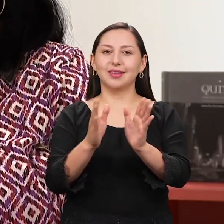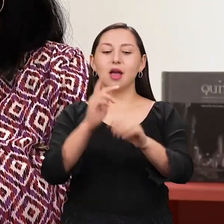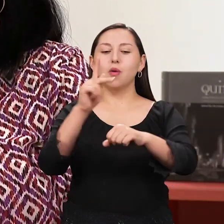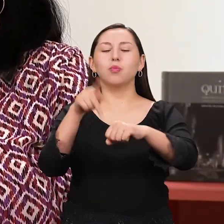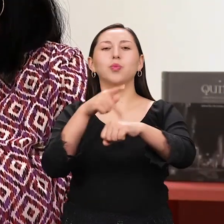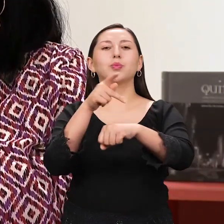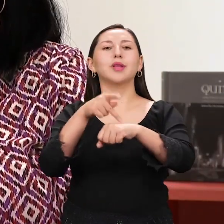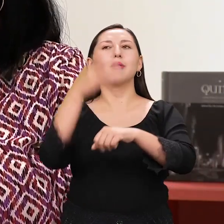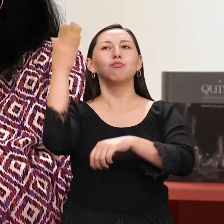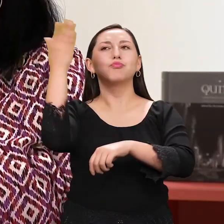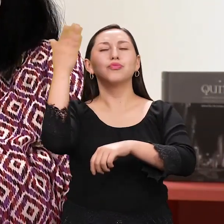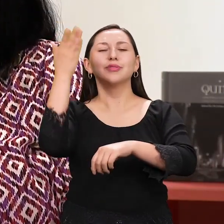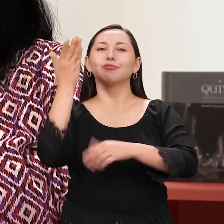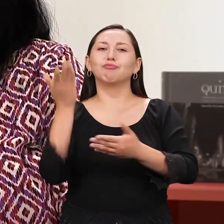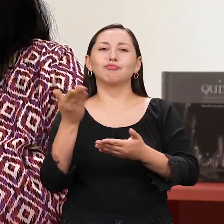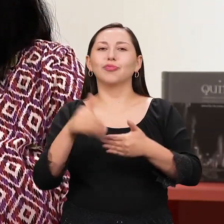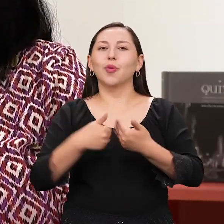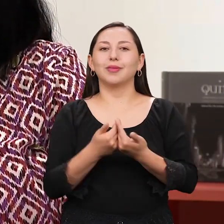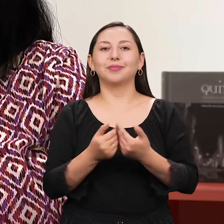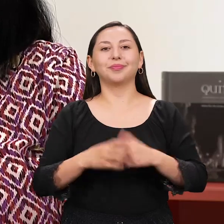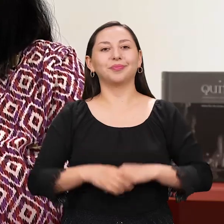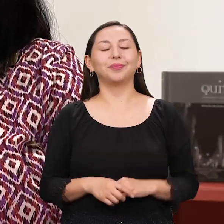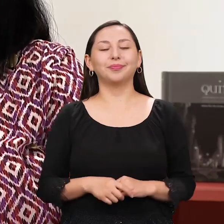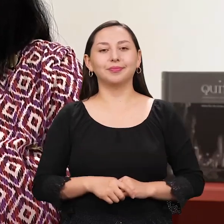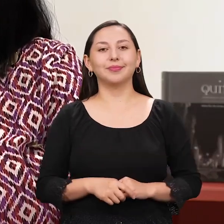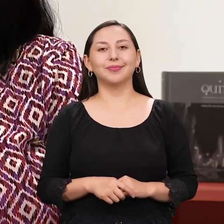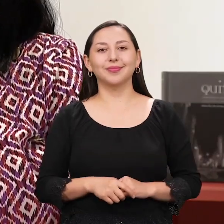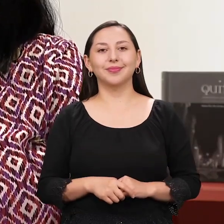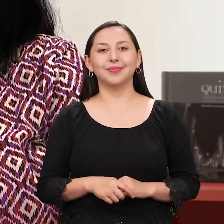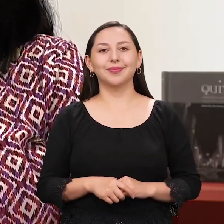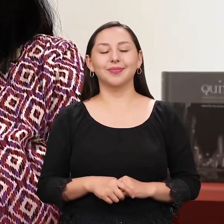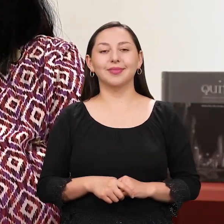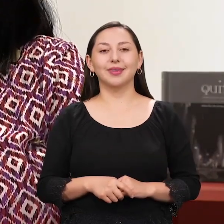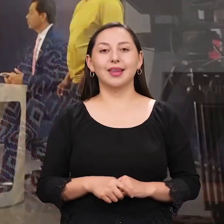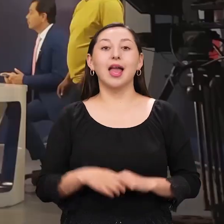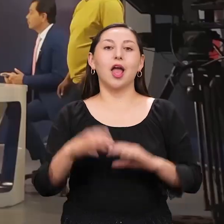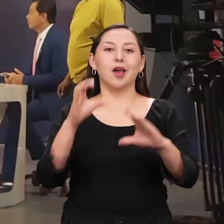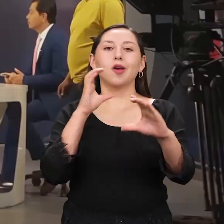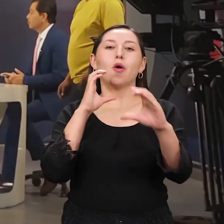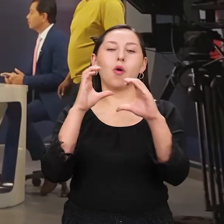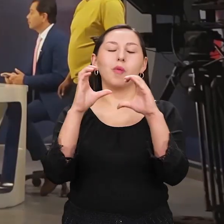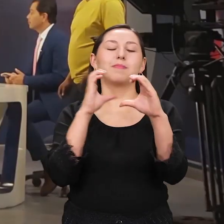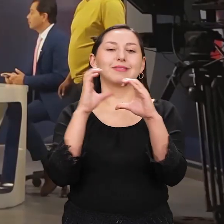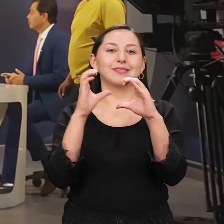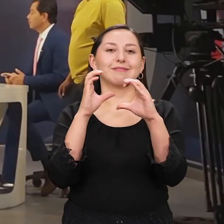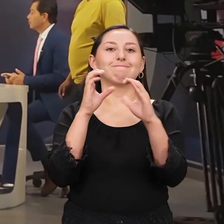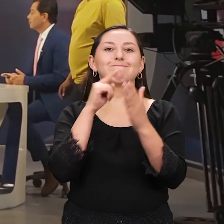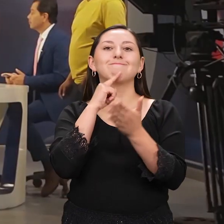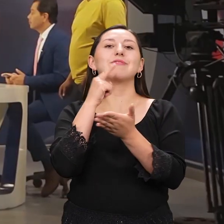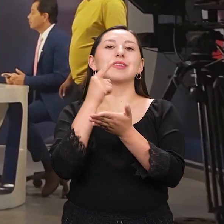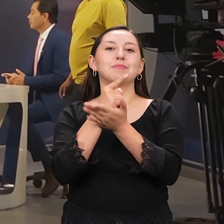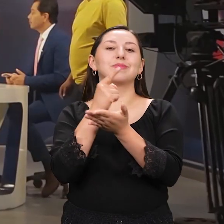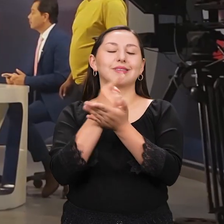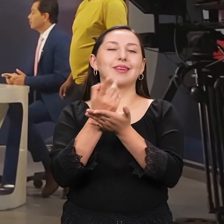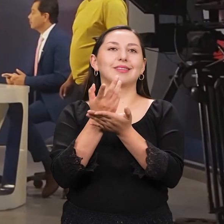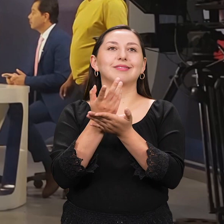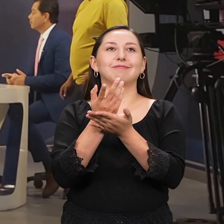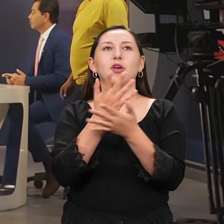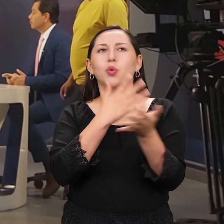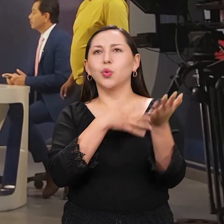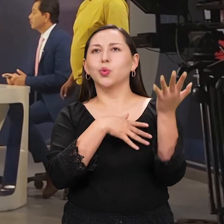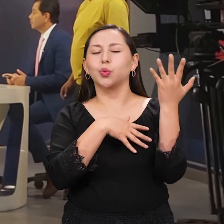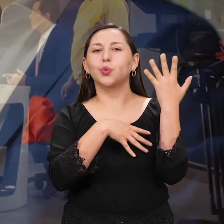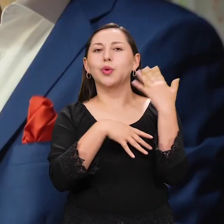pregunta bien importante porque, y conversábamos contigo extra micrófono hace unos